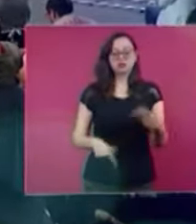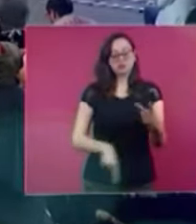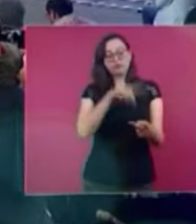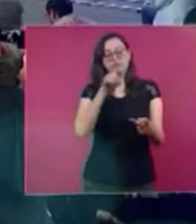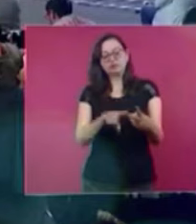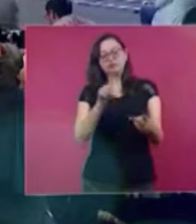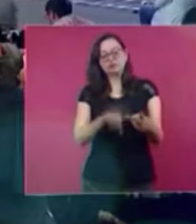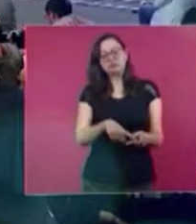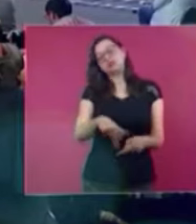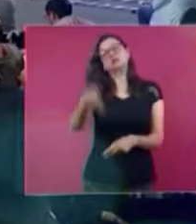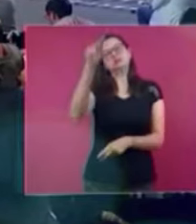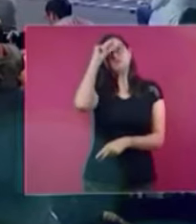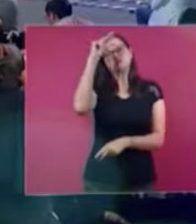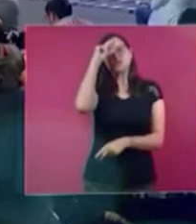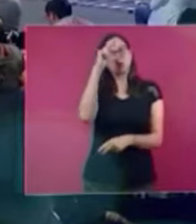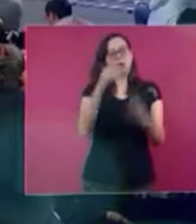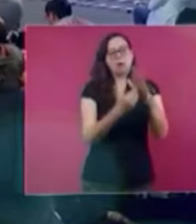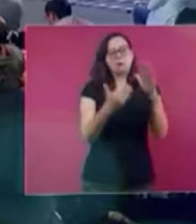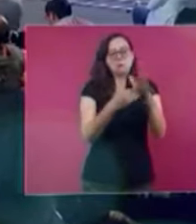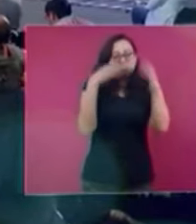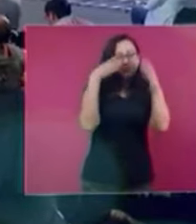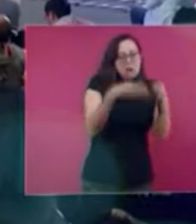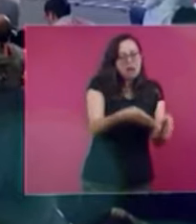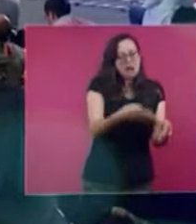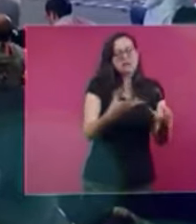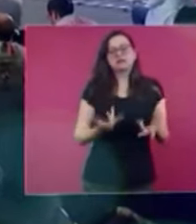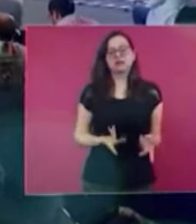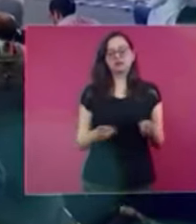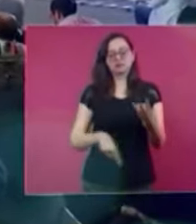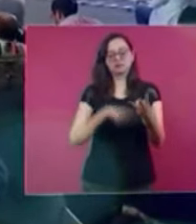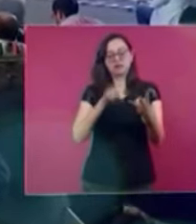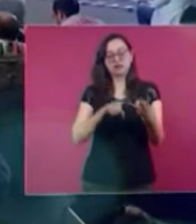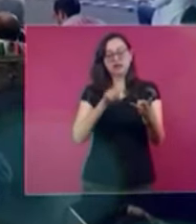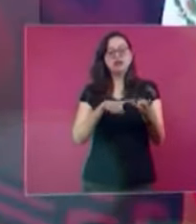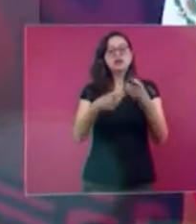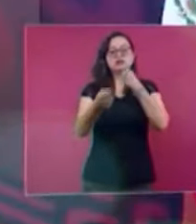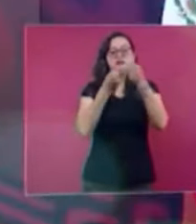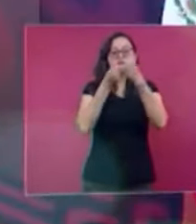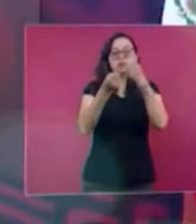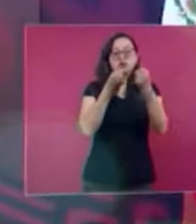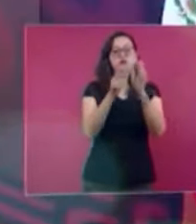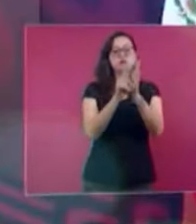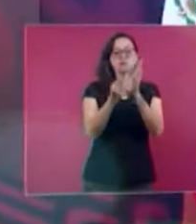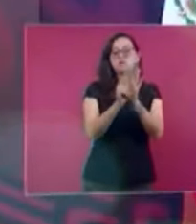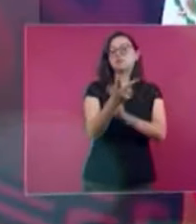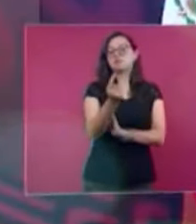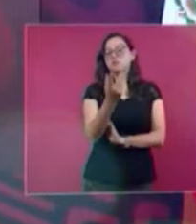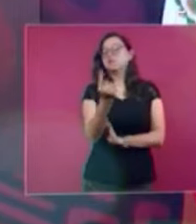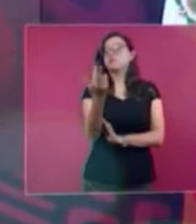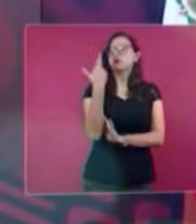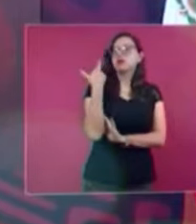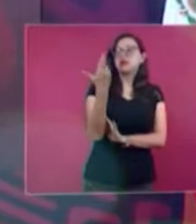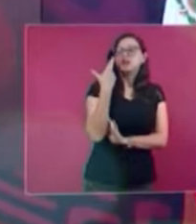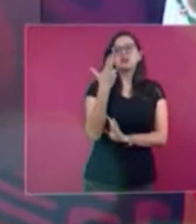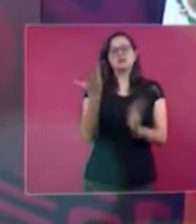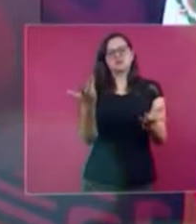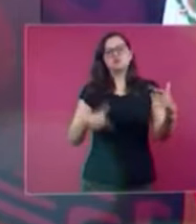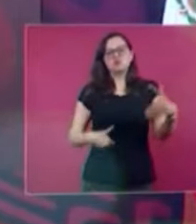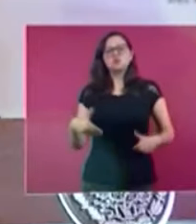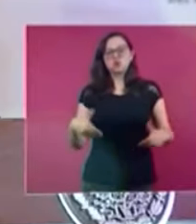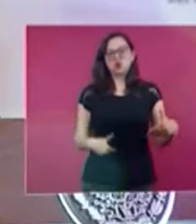expresión están coartando el INE no me deja decir esto pues la gente termina dándole la razón no sí déjenlo hablar